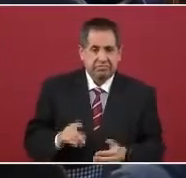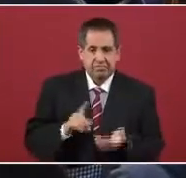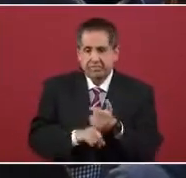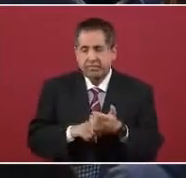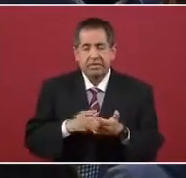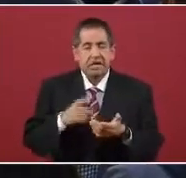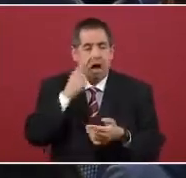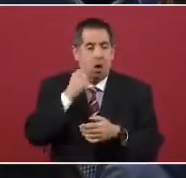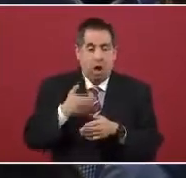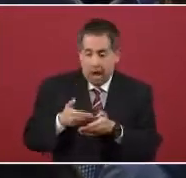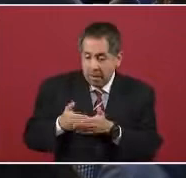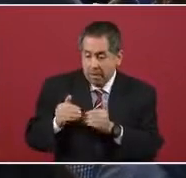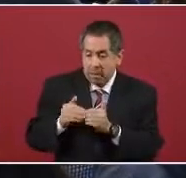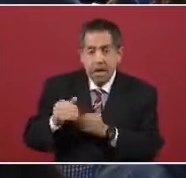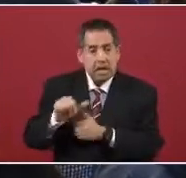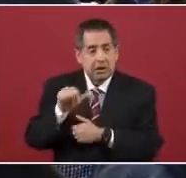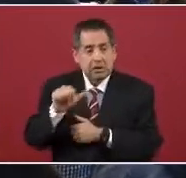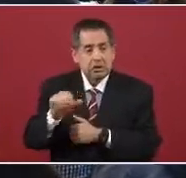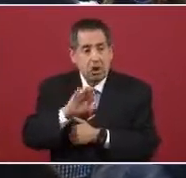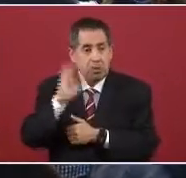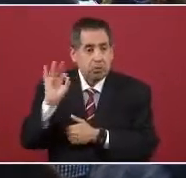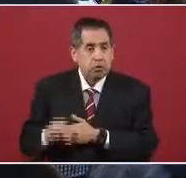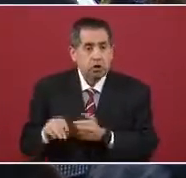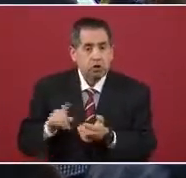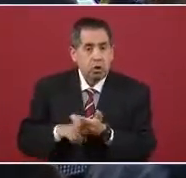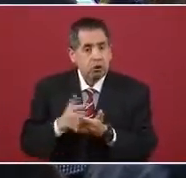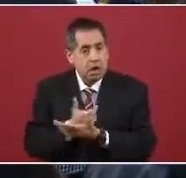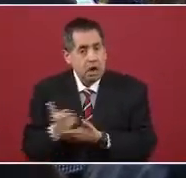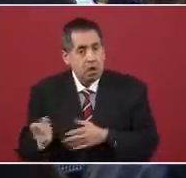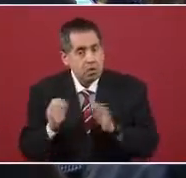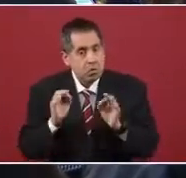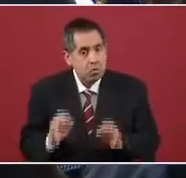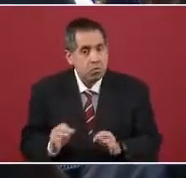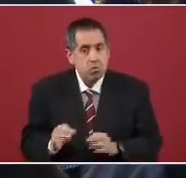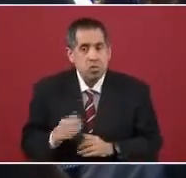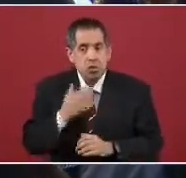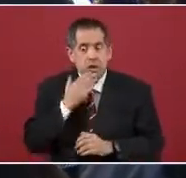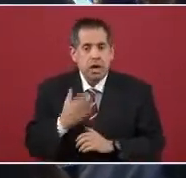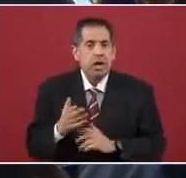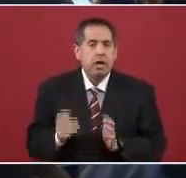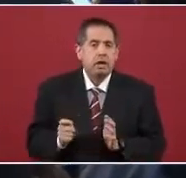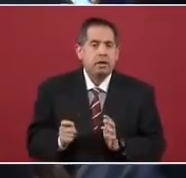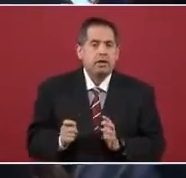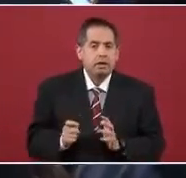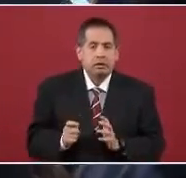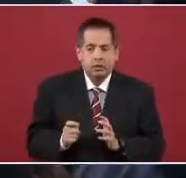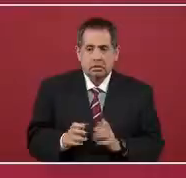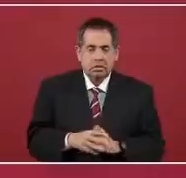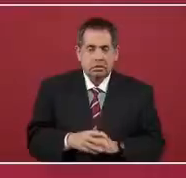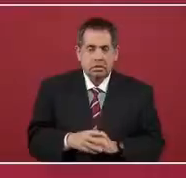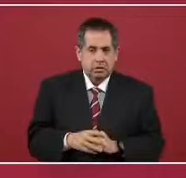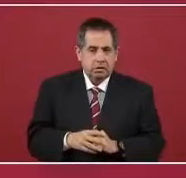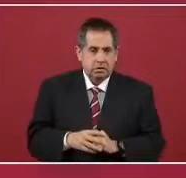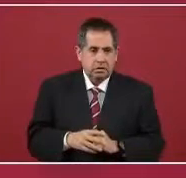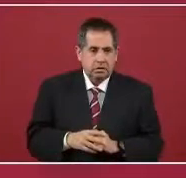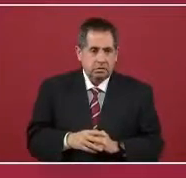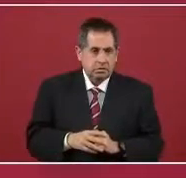aumenta 16% el salario mínimo y entonces en los